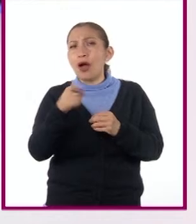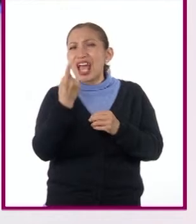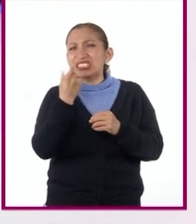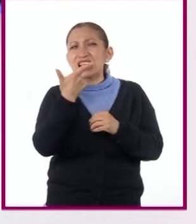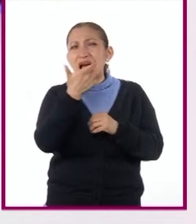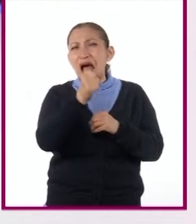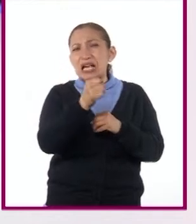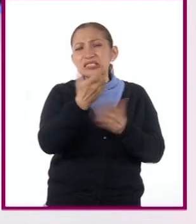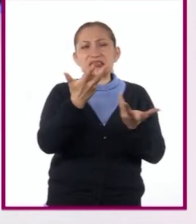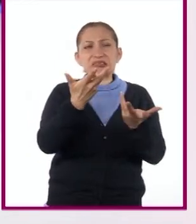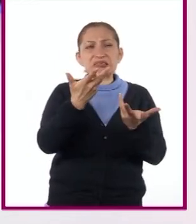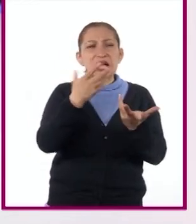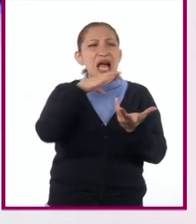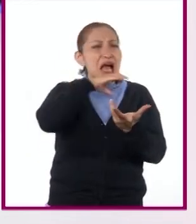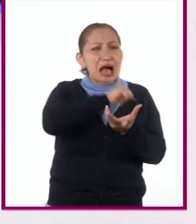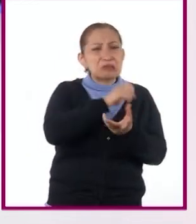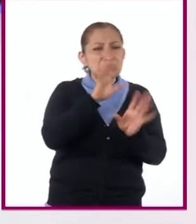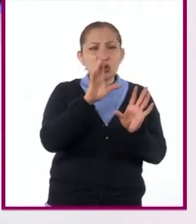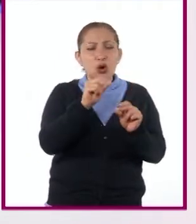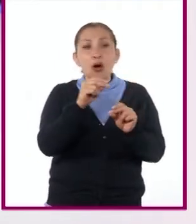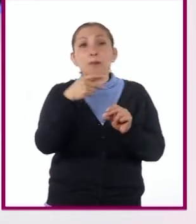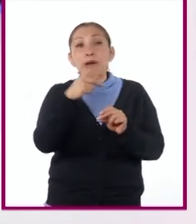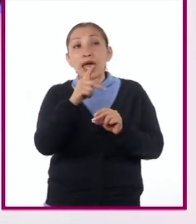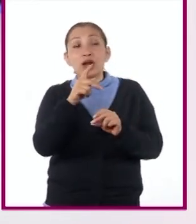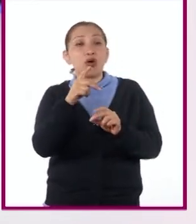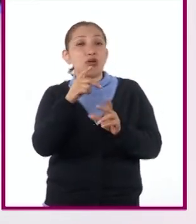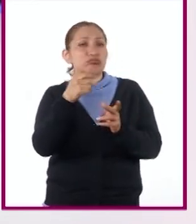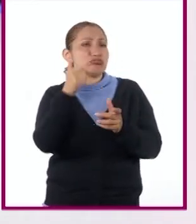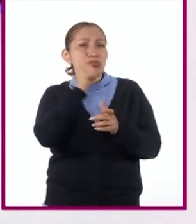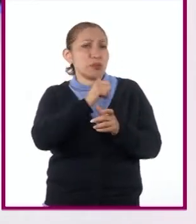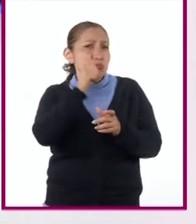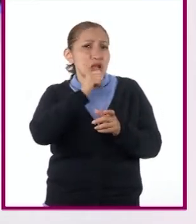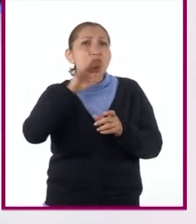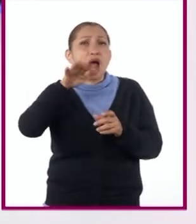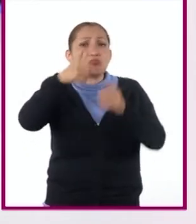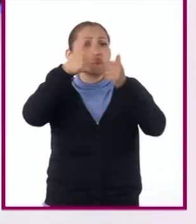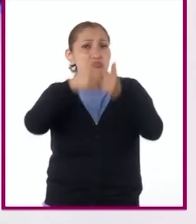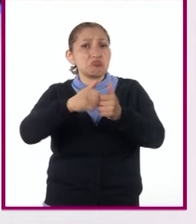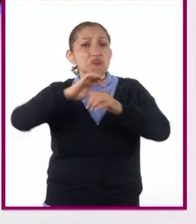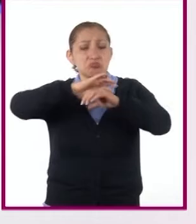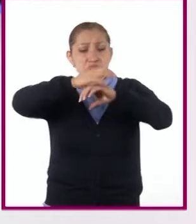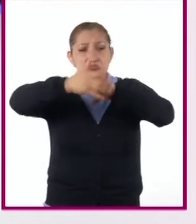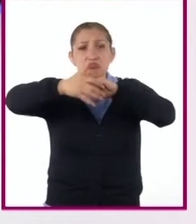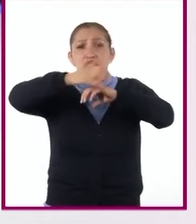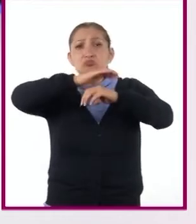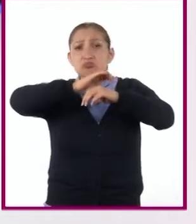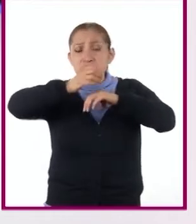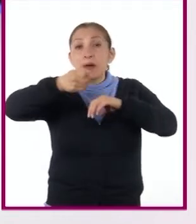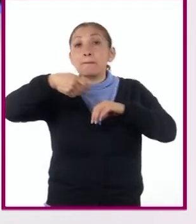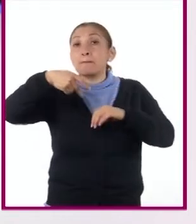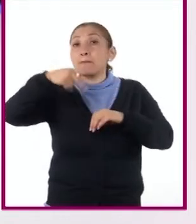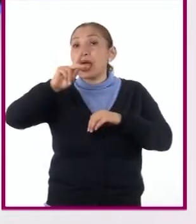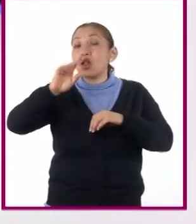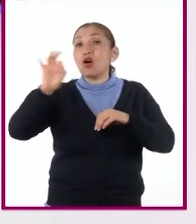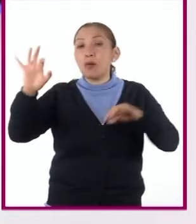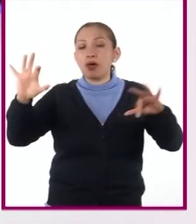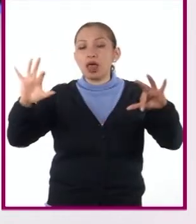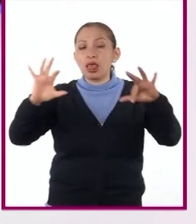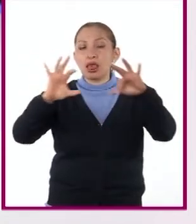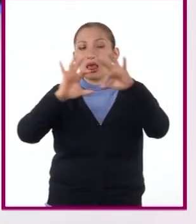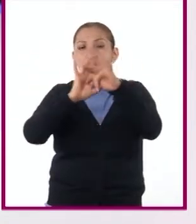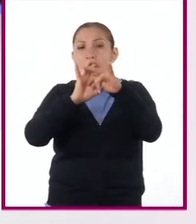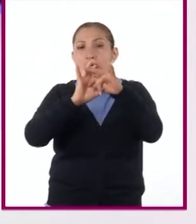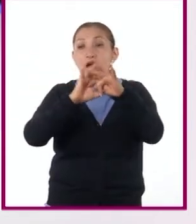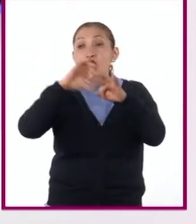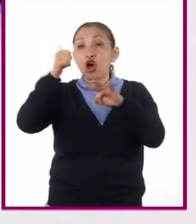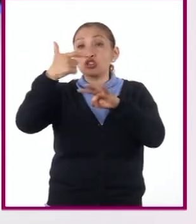un gas de efecto invernadero como tal, debido a que siempre ha permanecido en la atmósfera, pero debido a su interacción